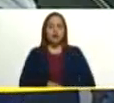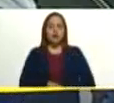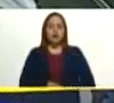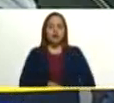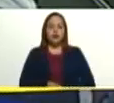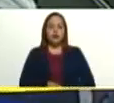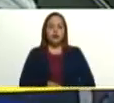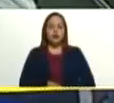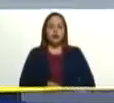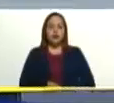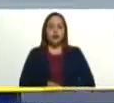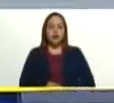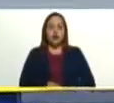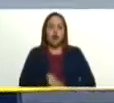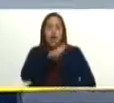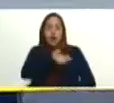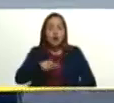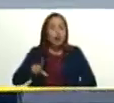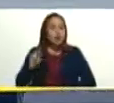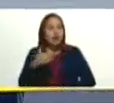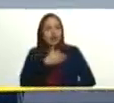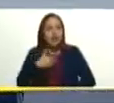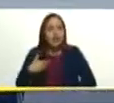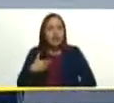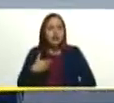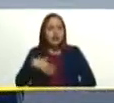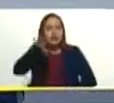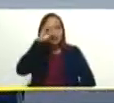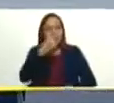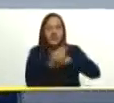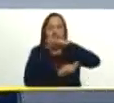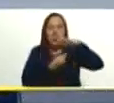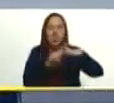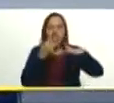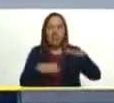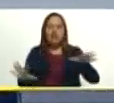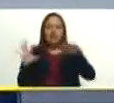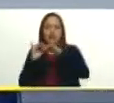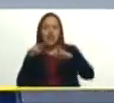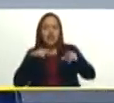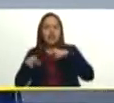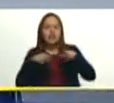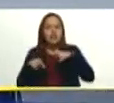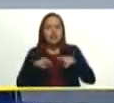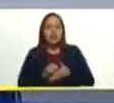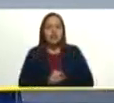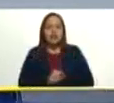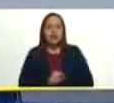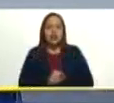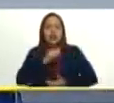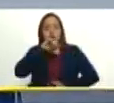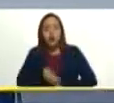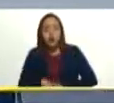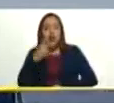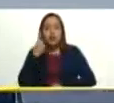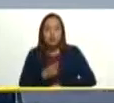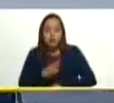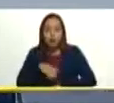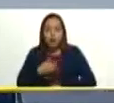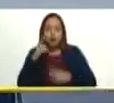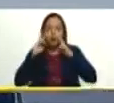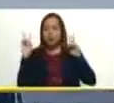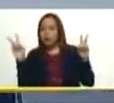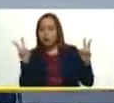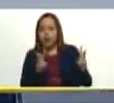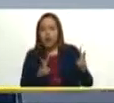Los que no quieren entender que la biología es parte de la historia, van a ver, alrededor nuestro lo podemos observar. Hay siempre que llegar a un